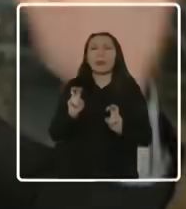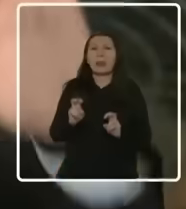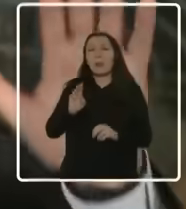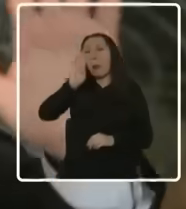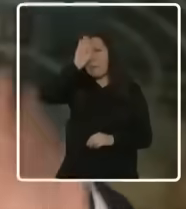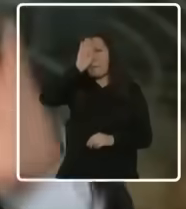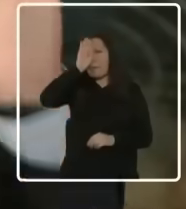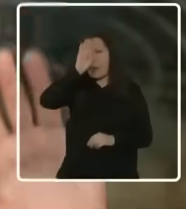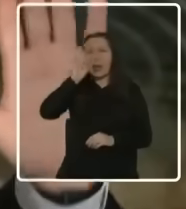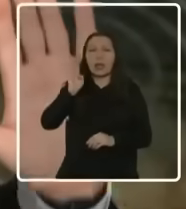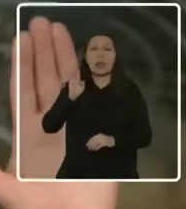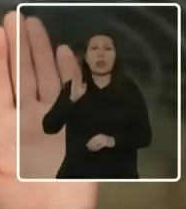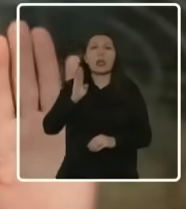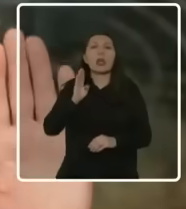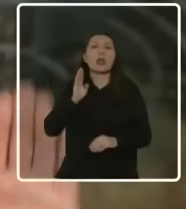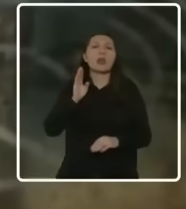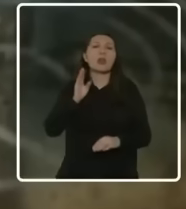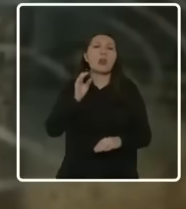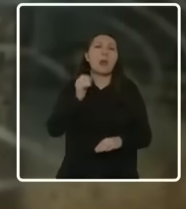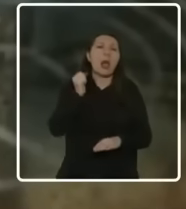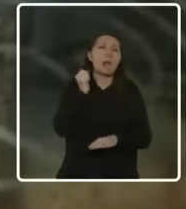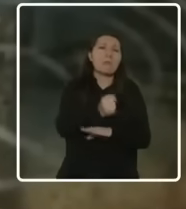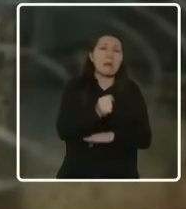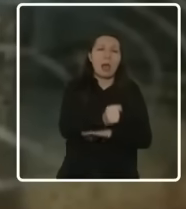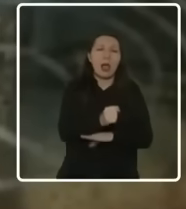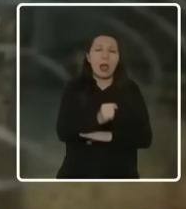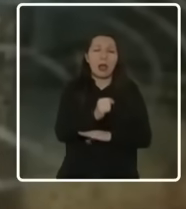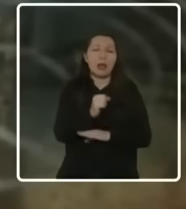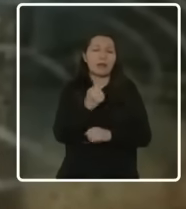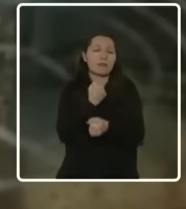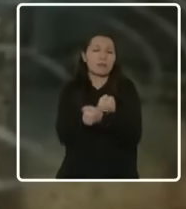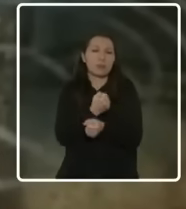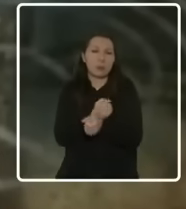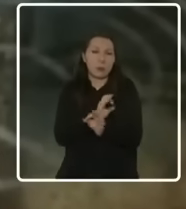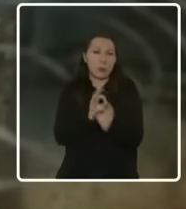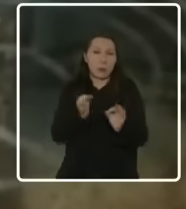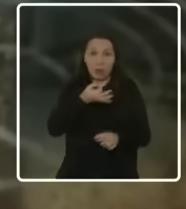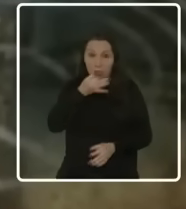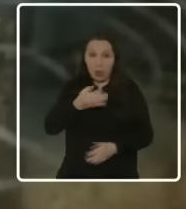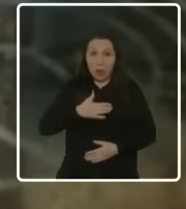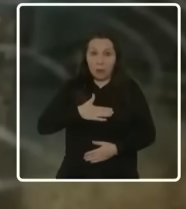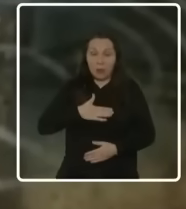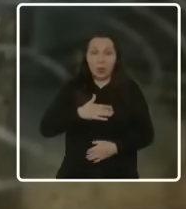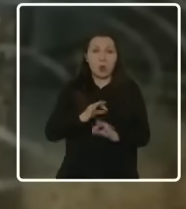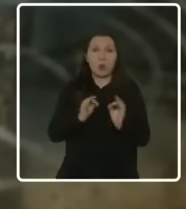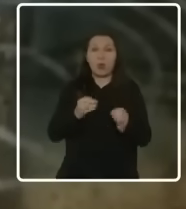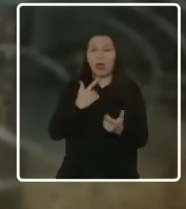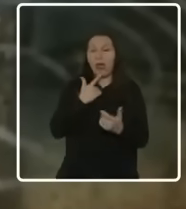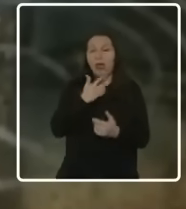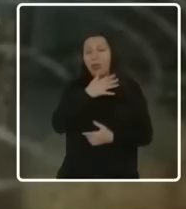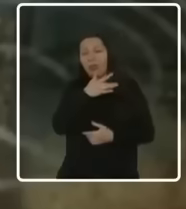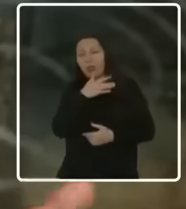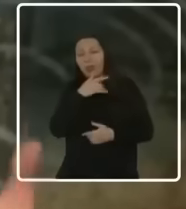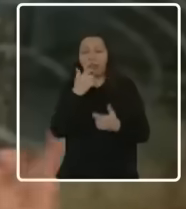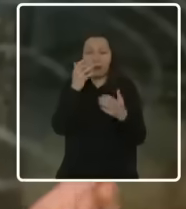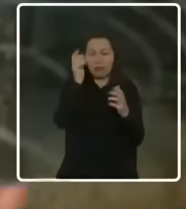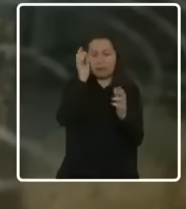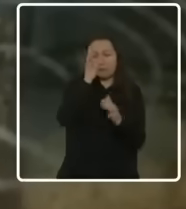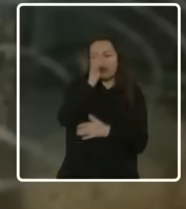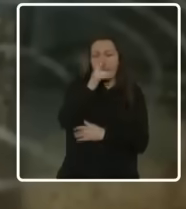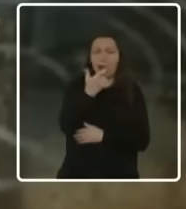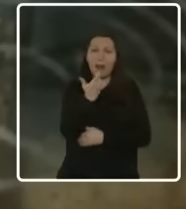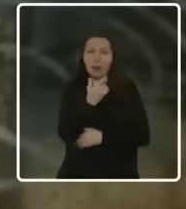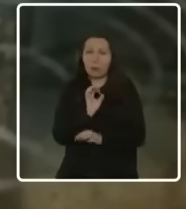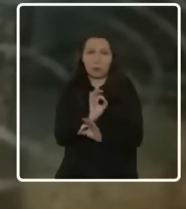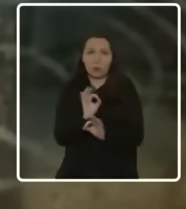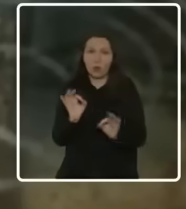del perro aquel, del perro matapacos, como le llamaban. Yo jamás, ustedes jamás van a encontrar una declaración mía festinando o haciendo